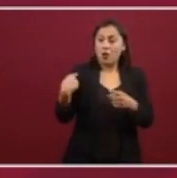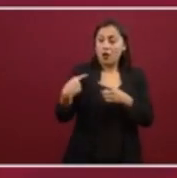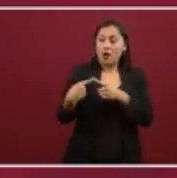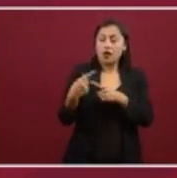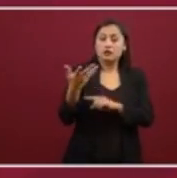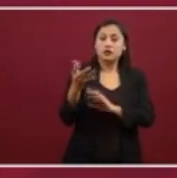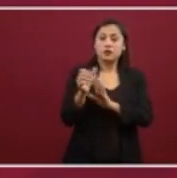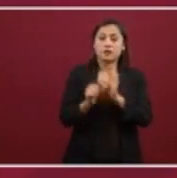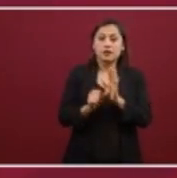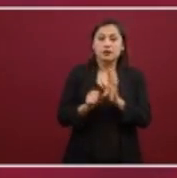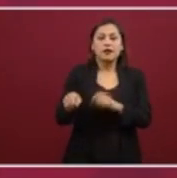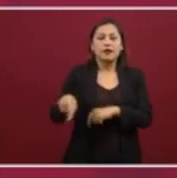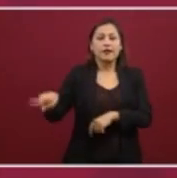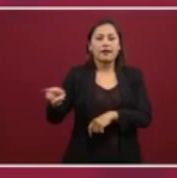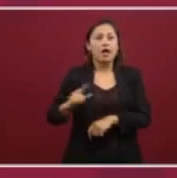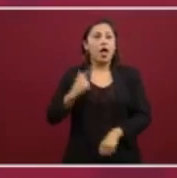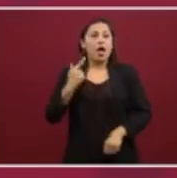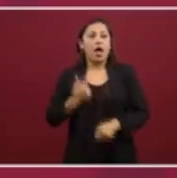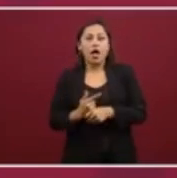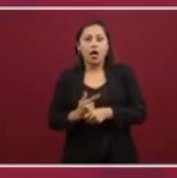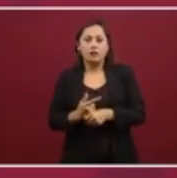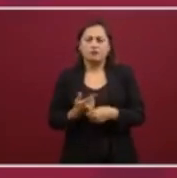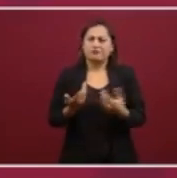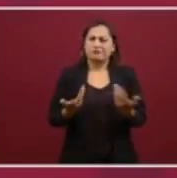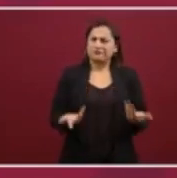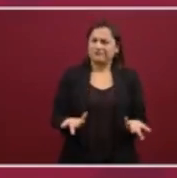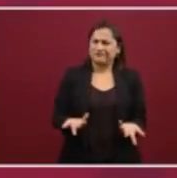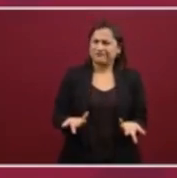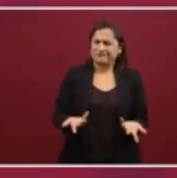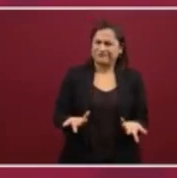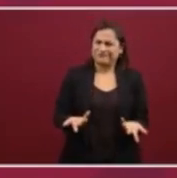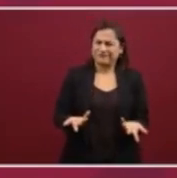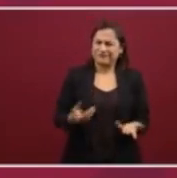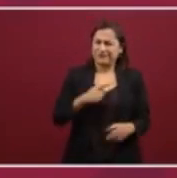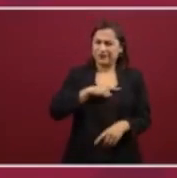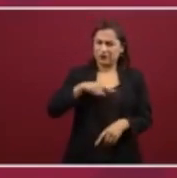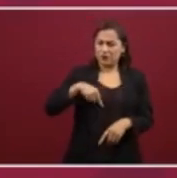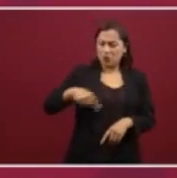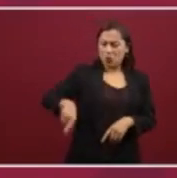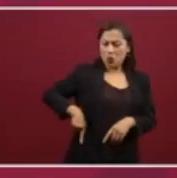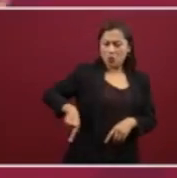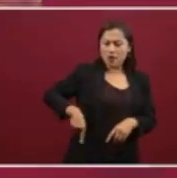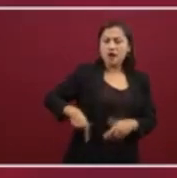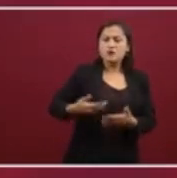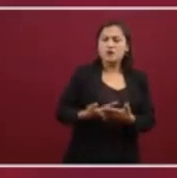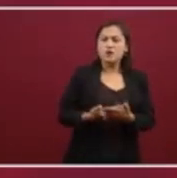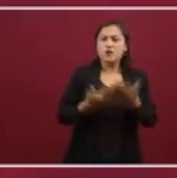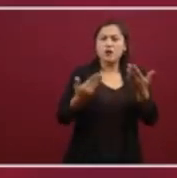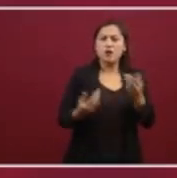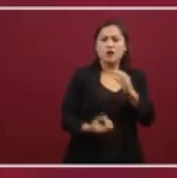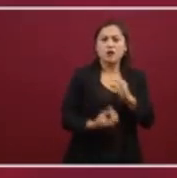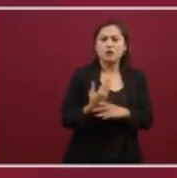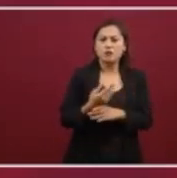se dan cuenta, 5 meses en nuestro gobierno, de que está mal Pemex.